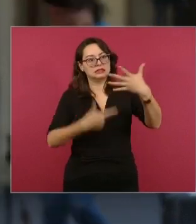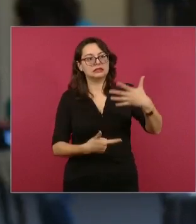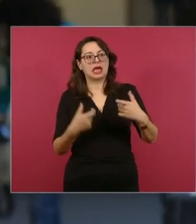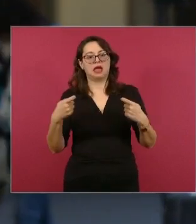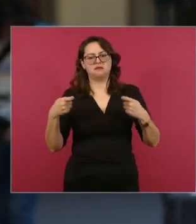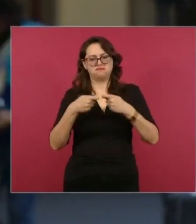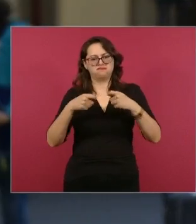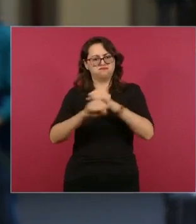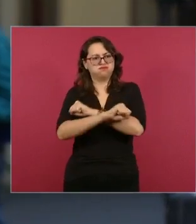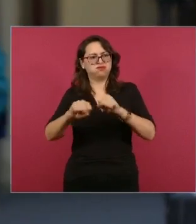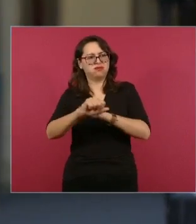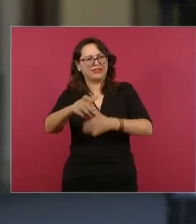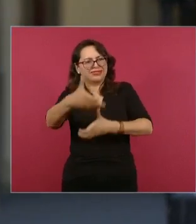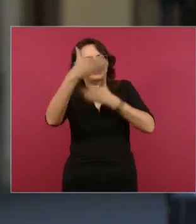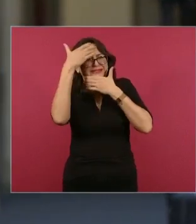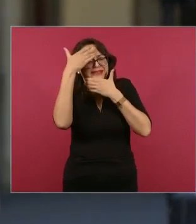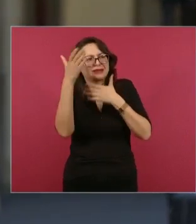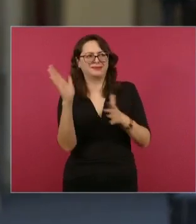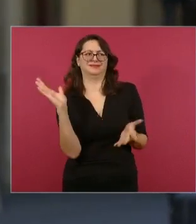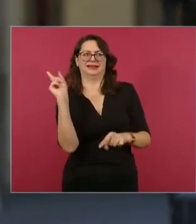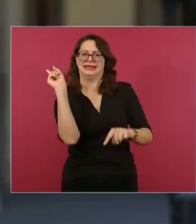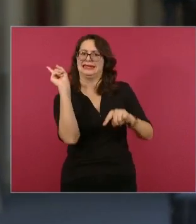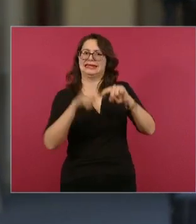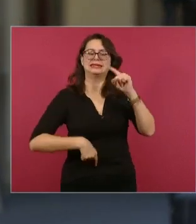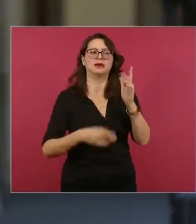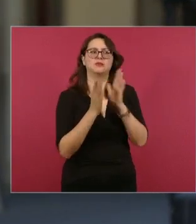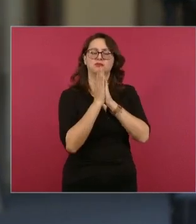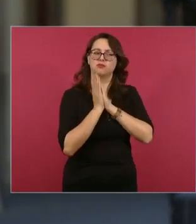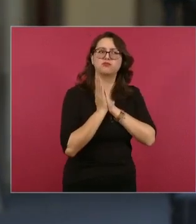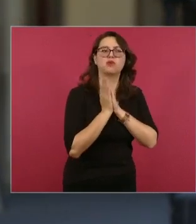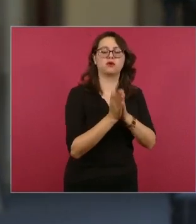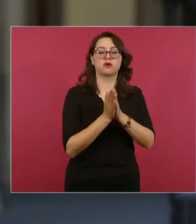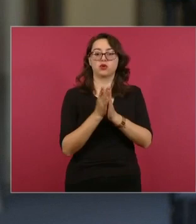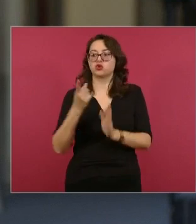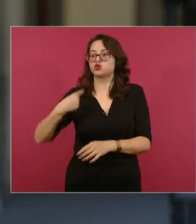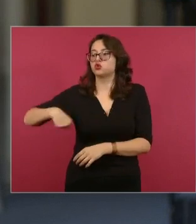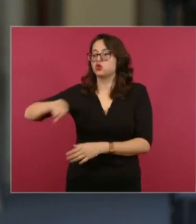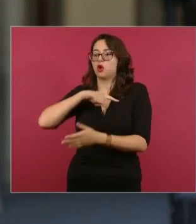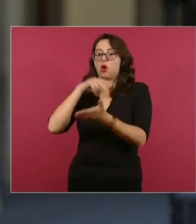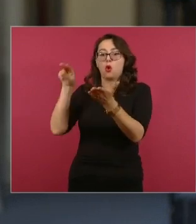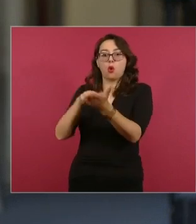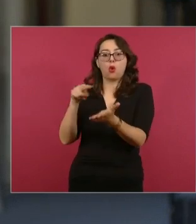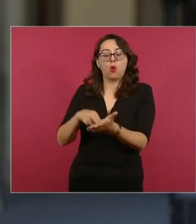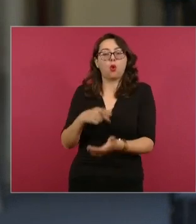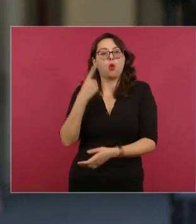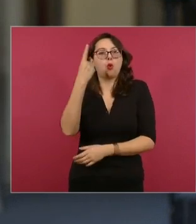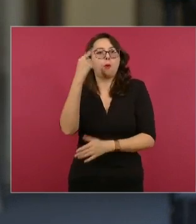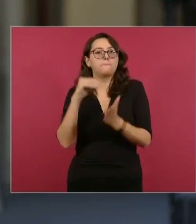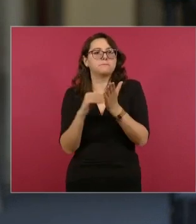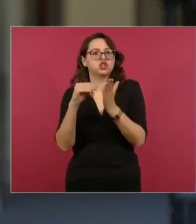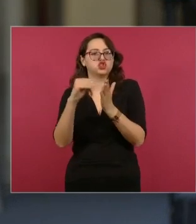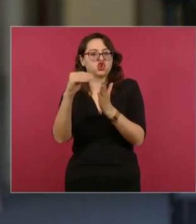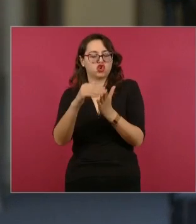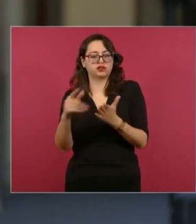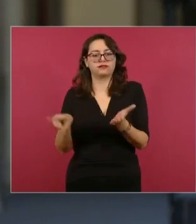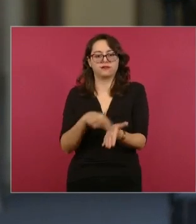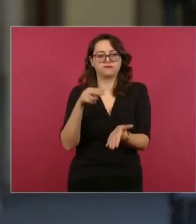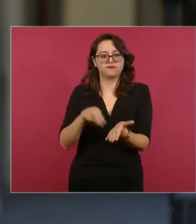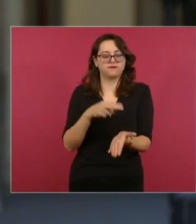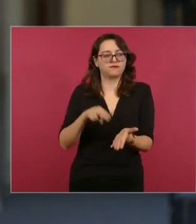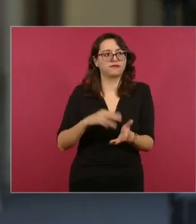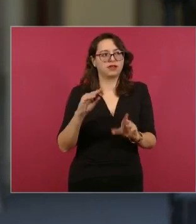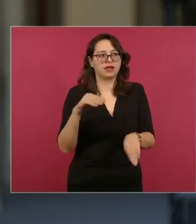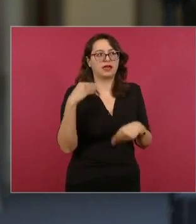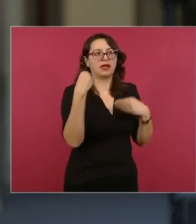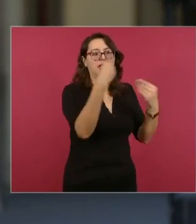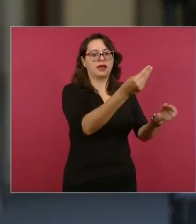propuesta fundamental que traemos, informarles que en el año 2025 la Red Continental decidió hacer